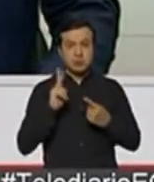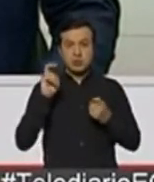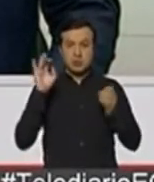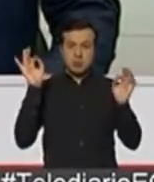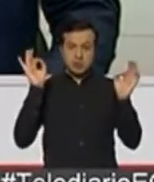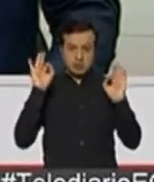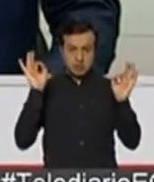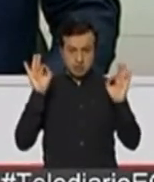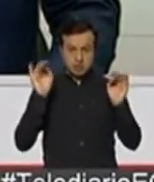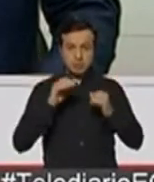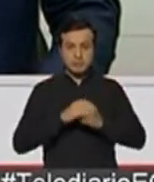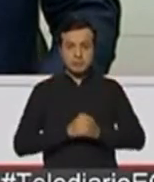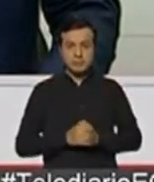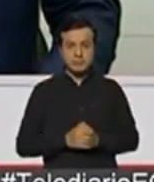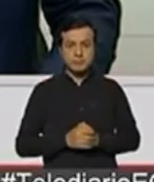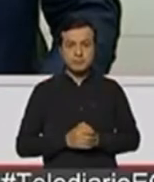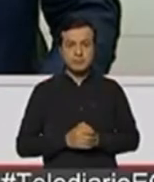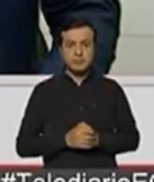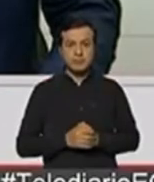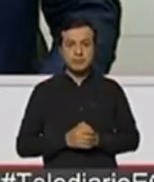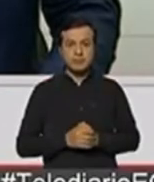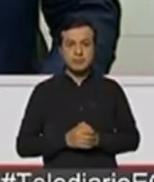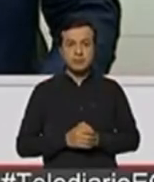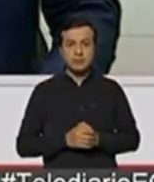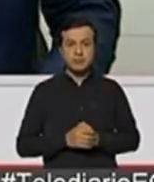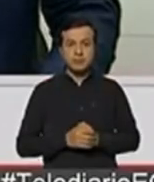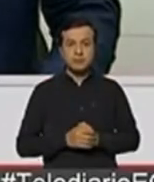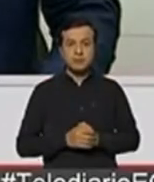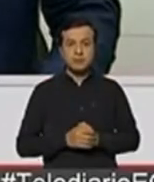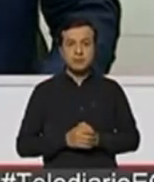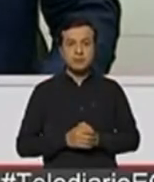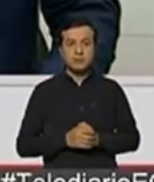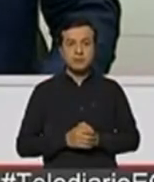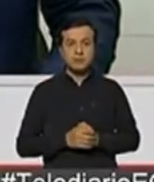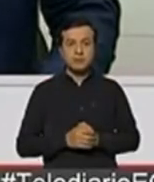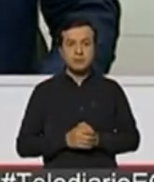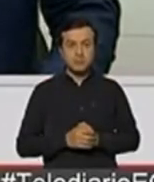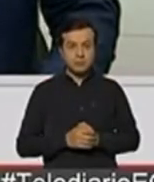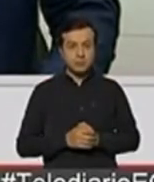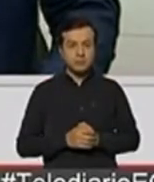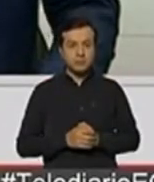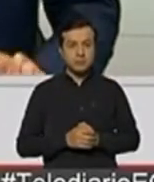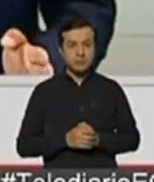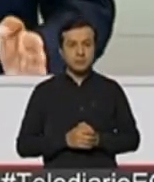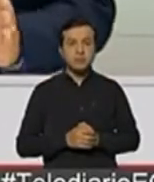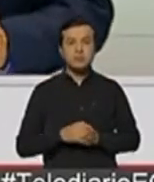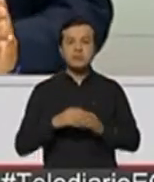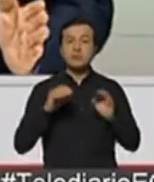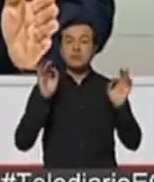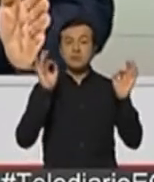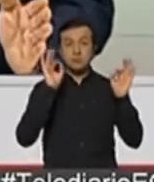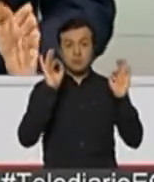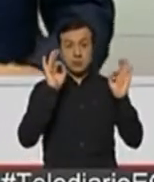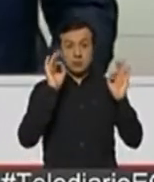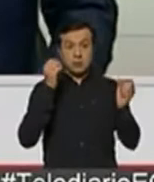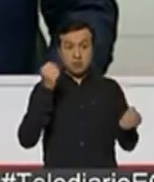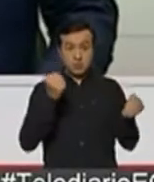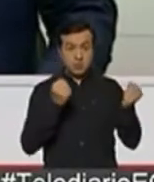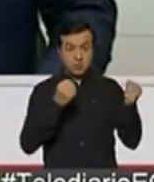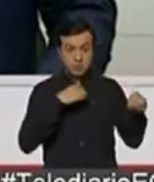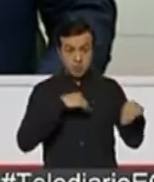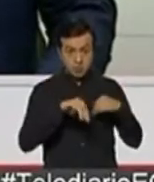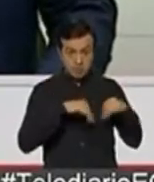energía. Ir reduciendo cada vez más nuestra energía y movilidad son uno de los temas